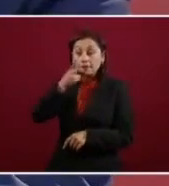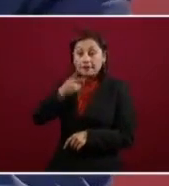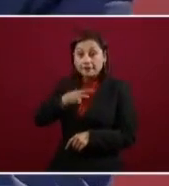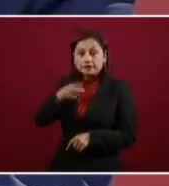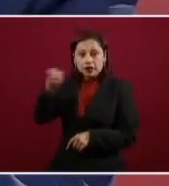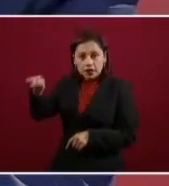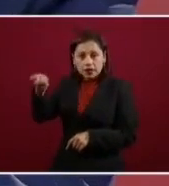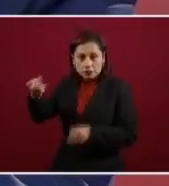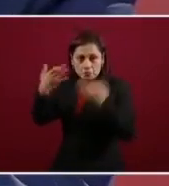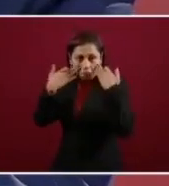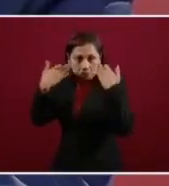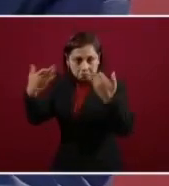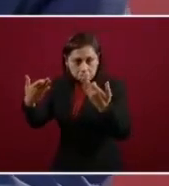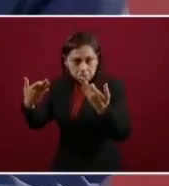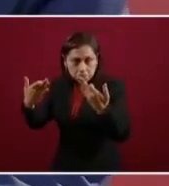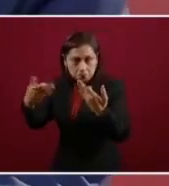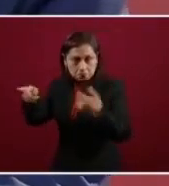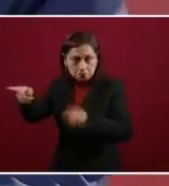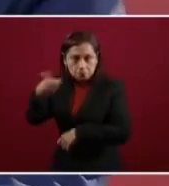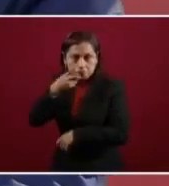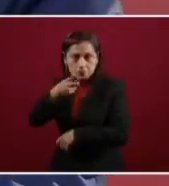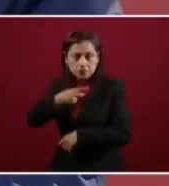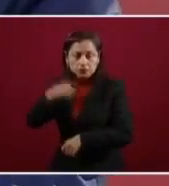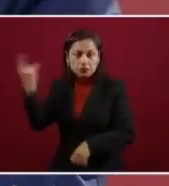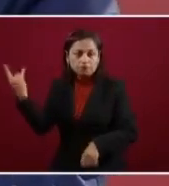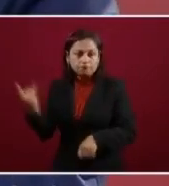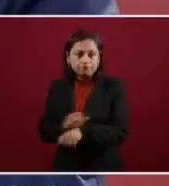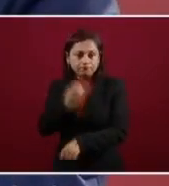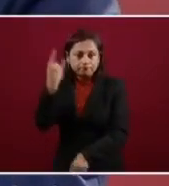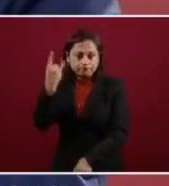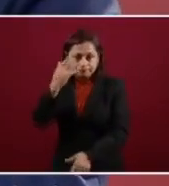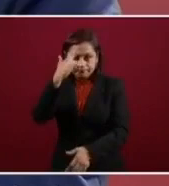sosteniendo un incumplimiento